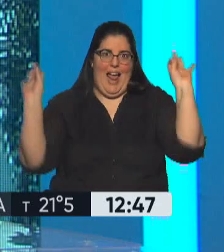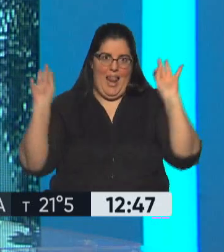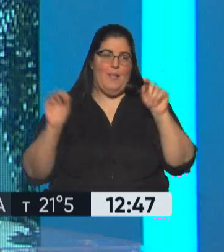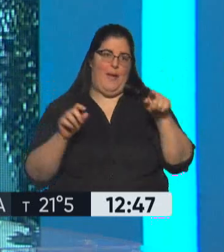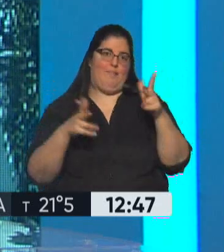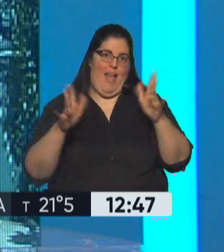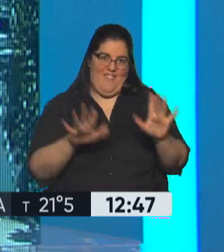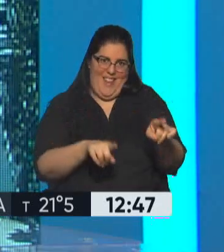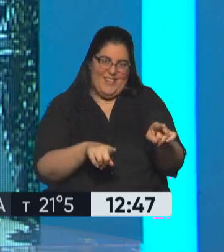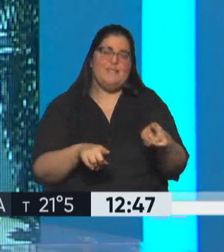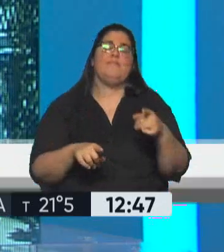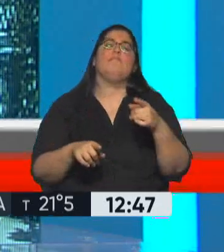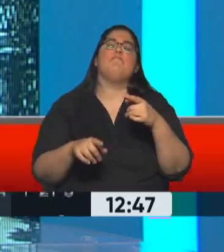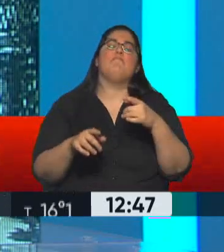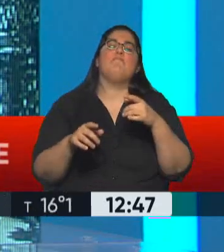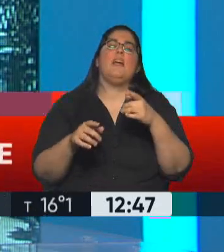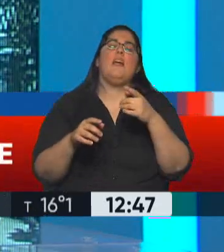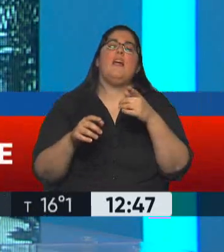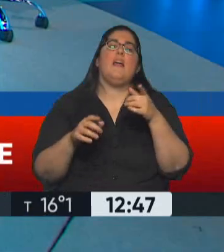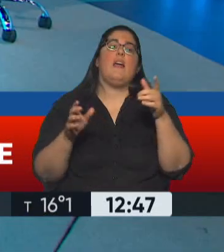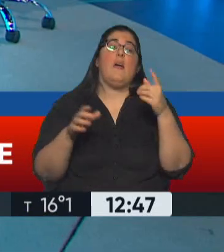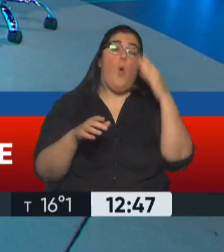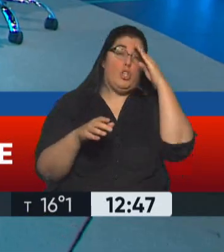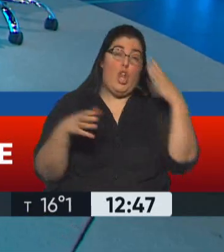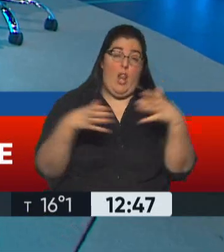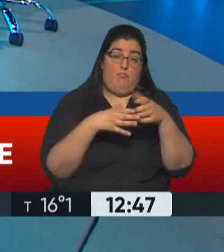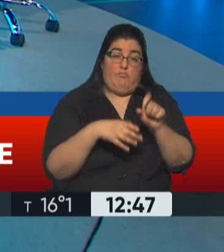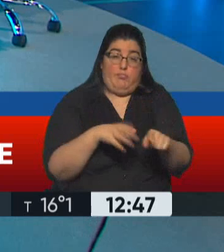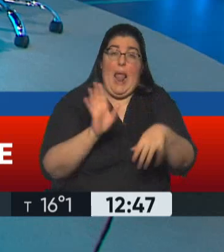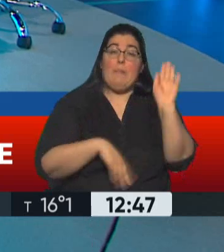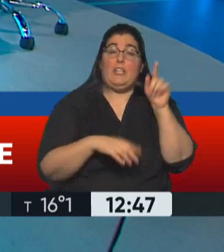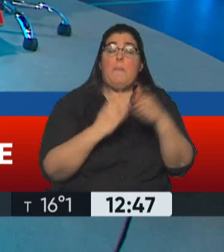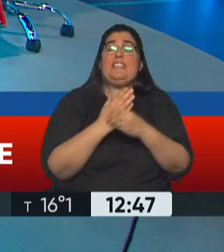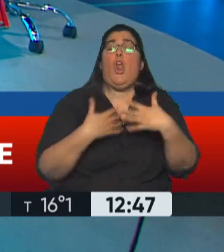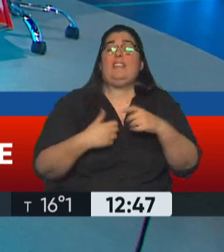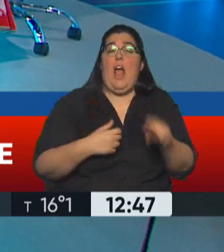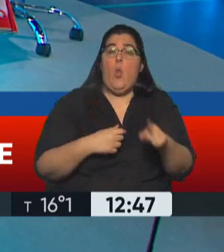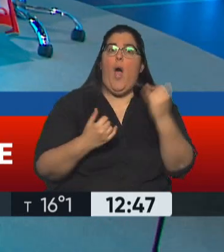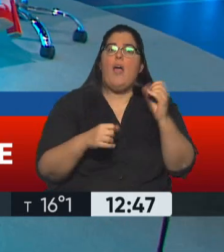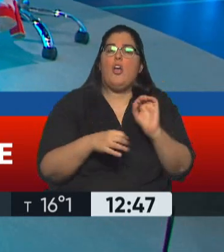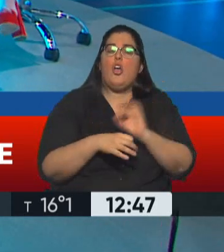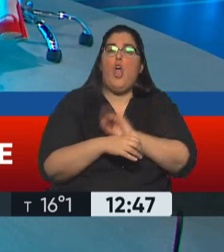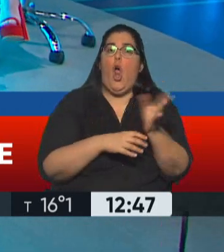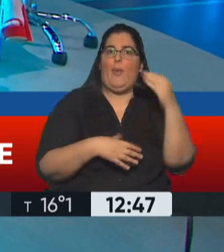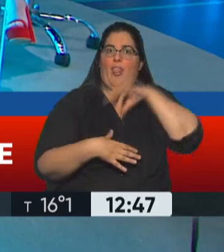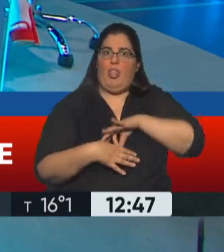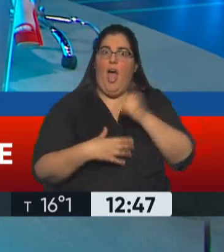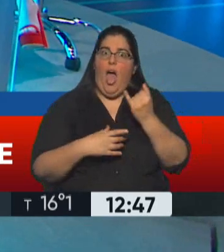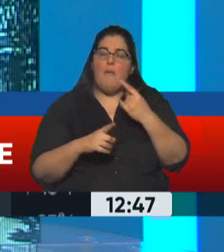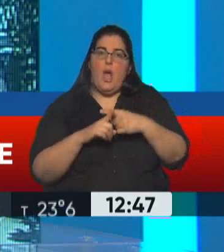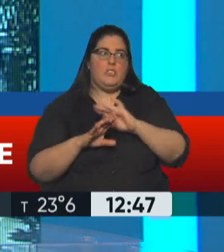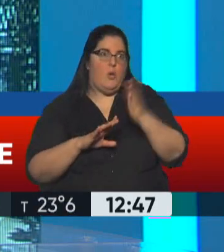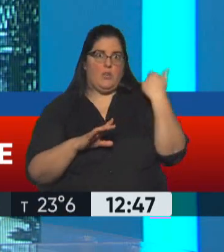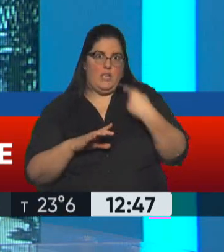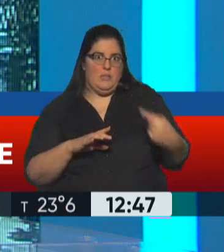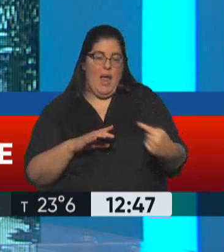gran parte de la comitiva está contagiada de coronavirus. Sí. De hecho, su ministro de Salud dio positivo esta semana. Su